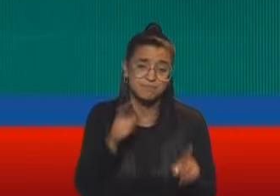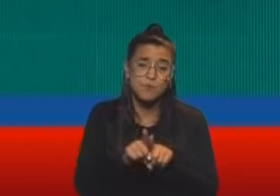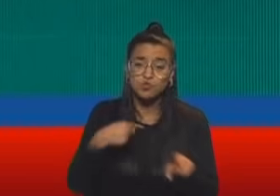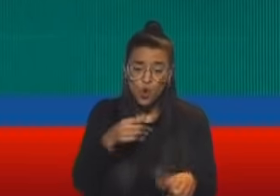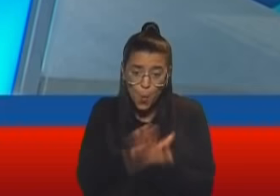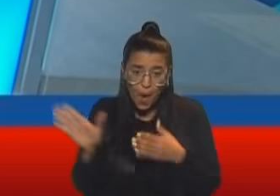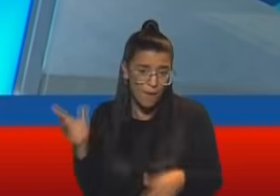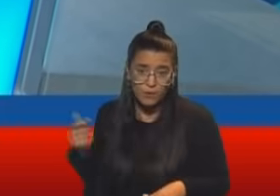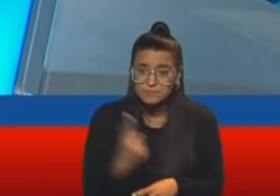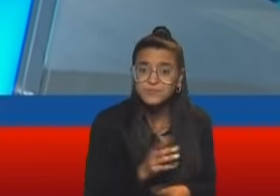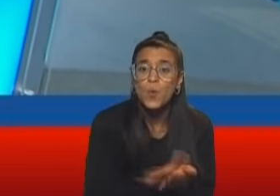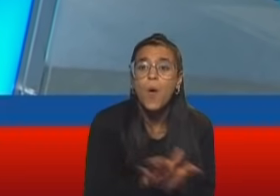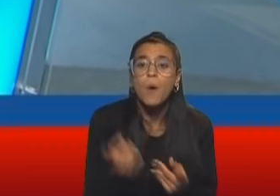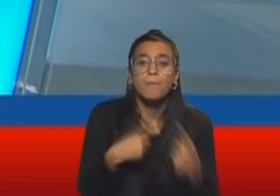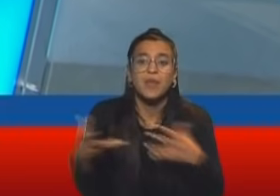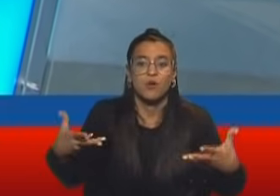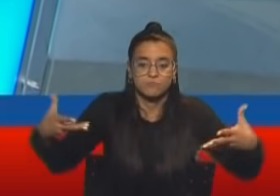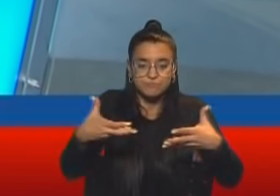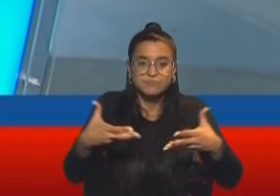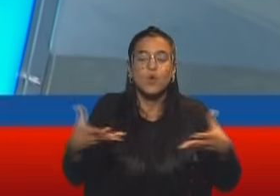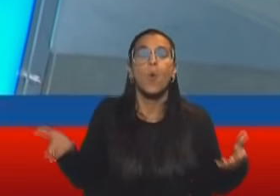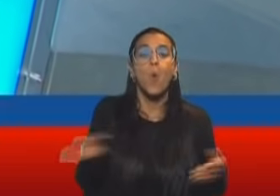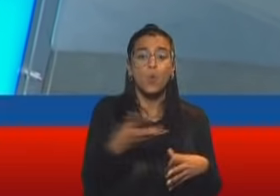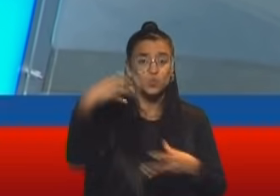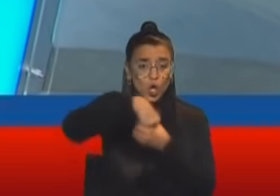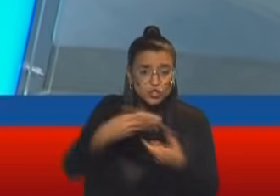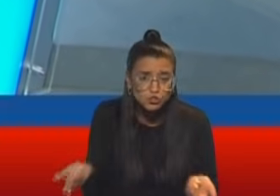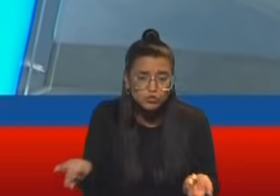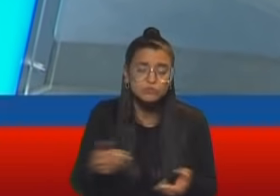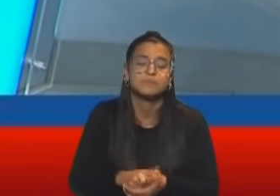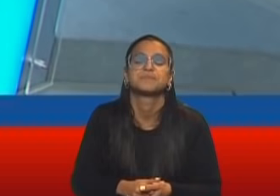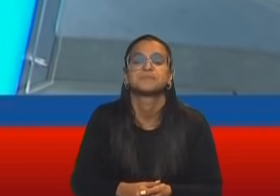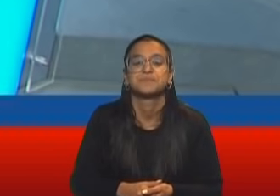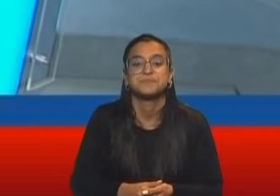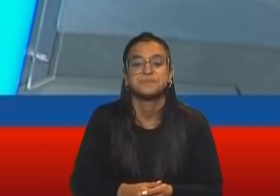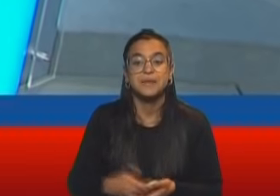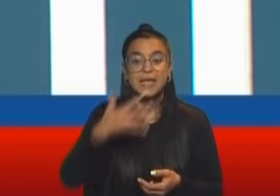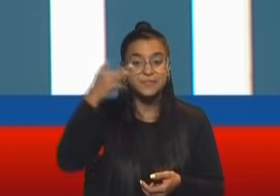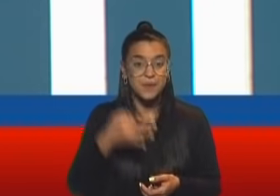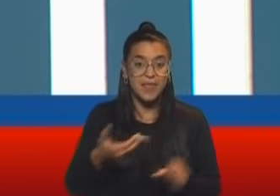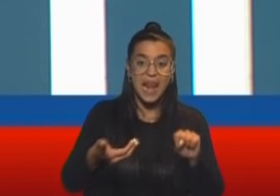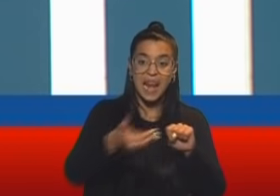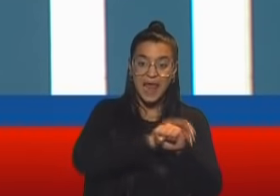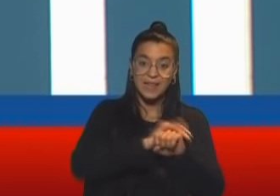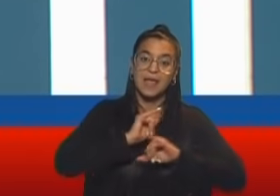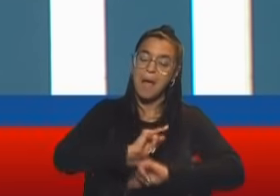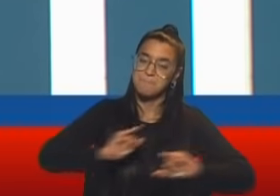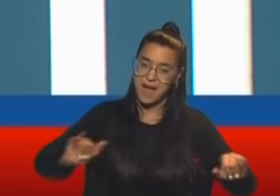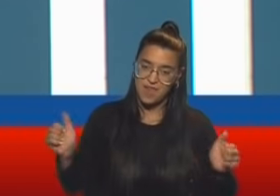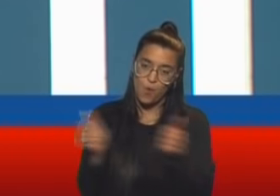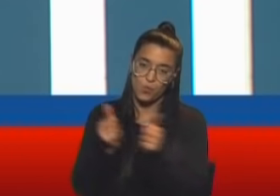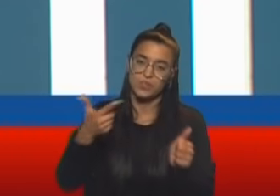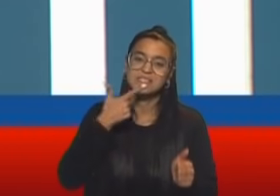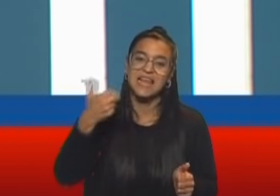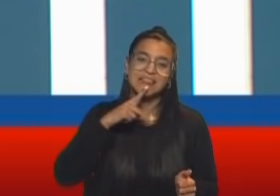nuevo, recién llego, pero está dentro de Juntos. Ahora, es cierto que la reta hace campaña con Santilli